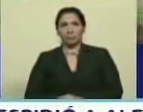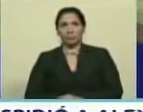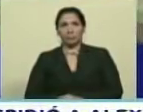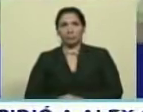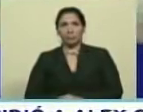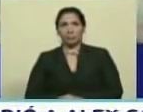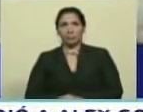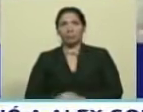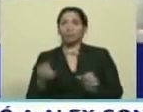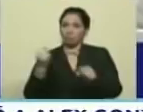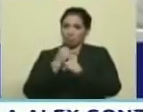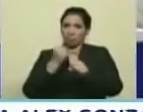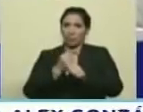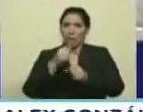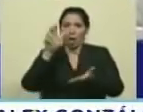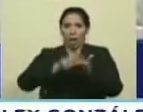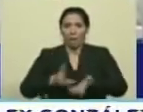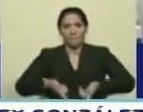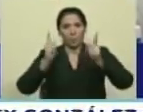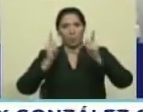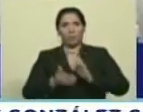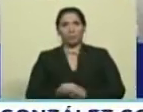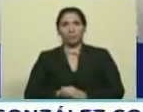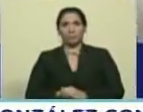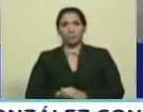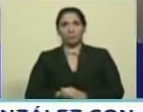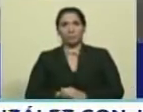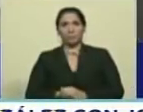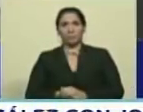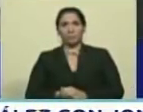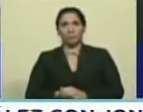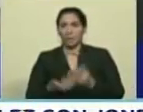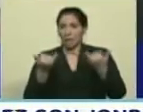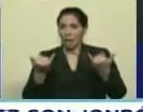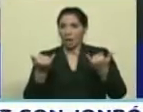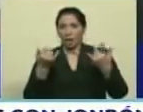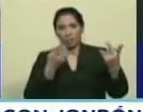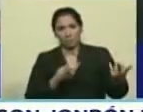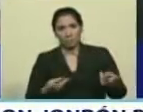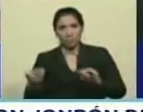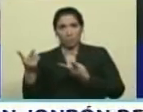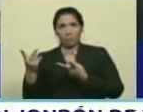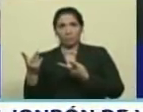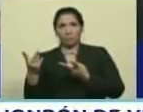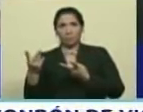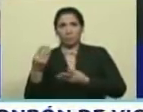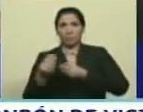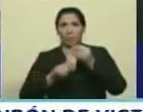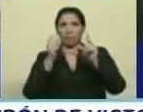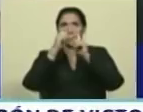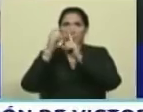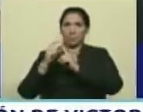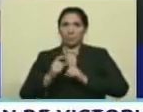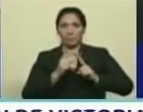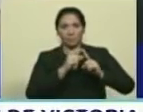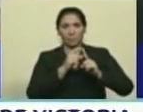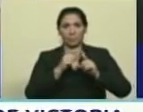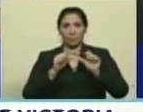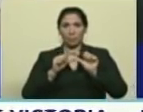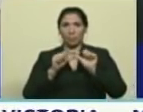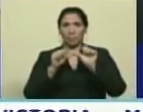La agenda ha sido aprobada. En tal sentido, los invitamos a hacer uso de la palabra. A